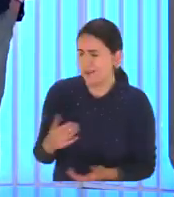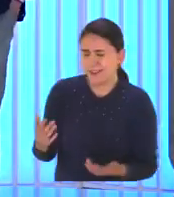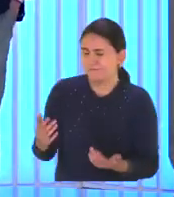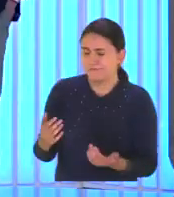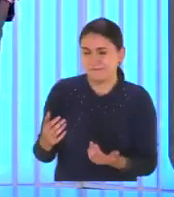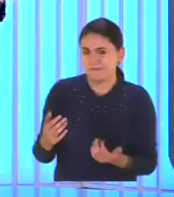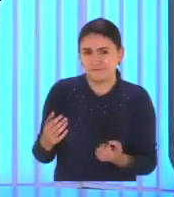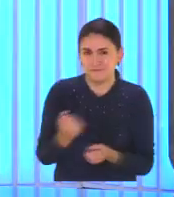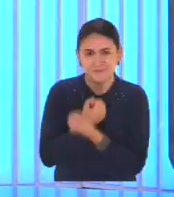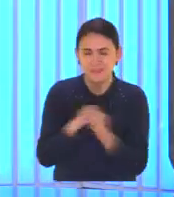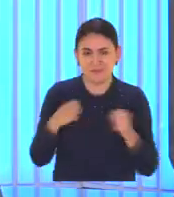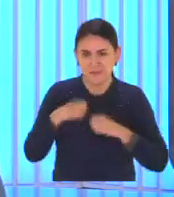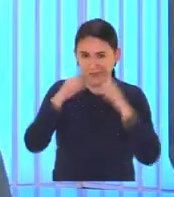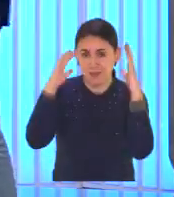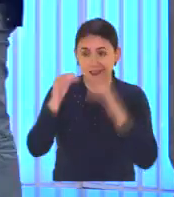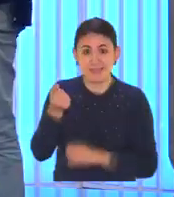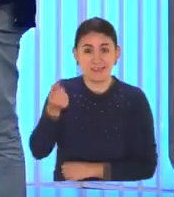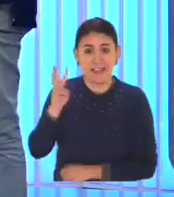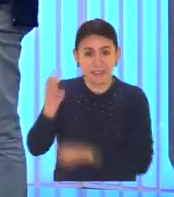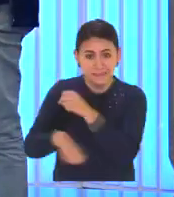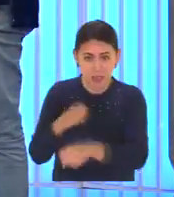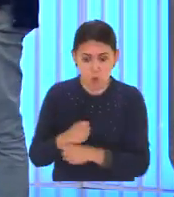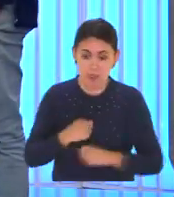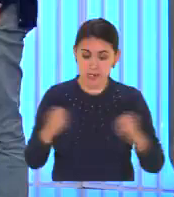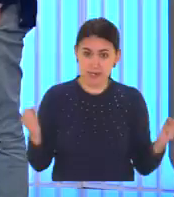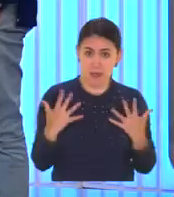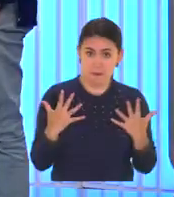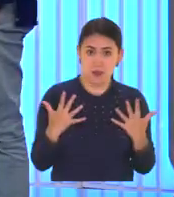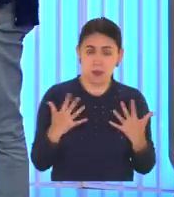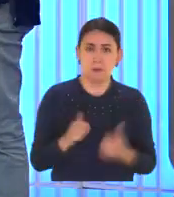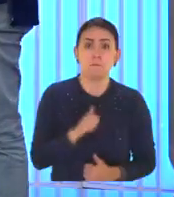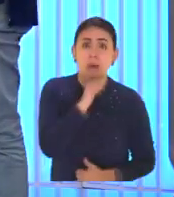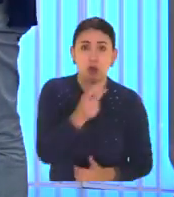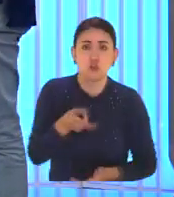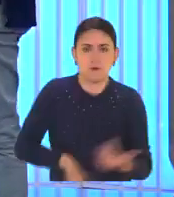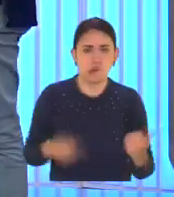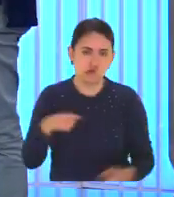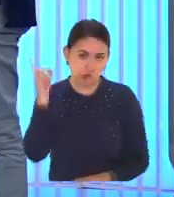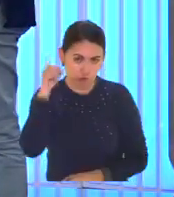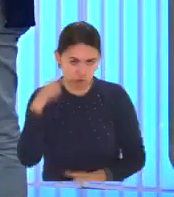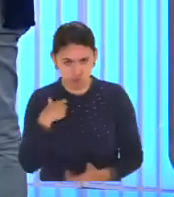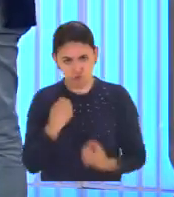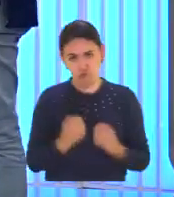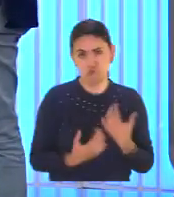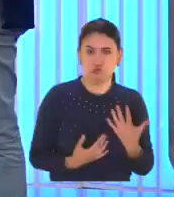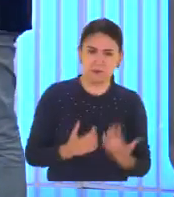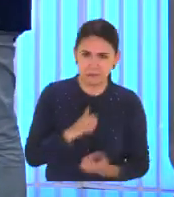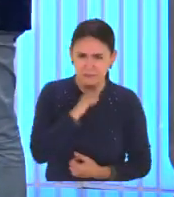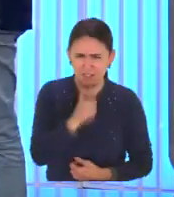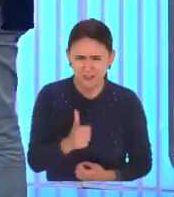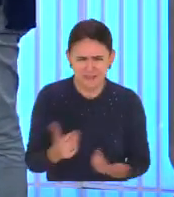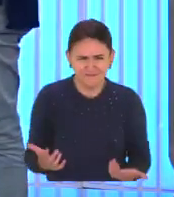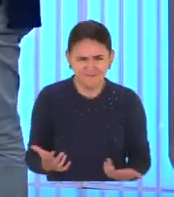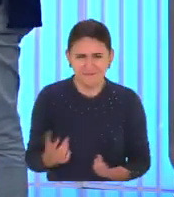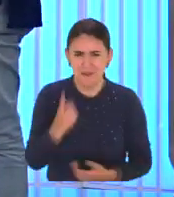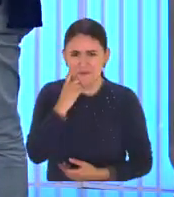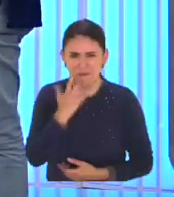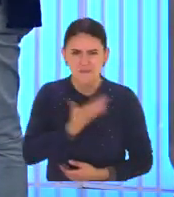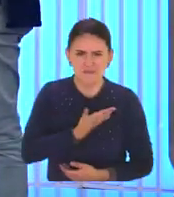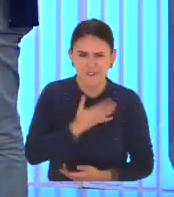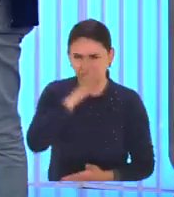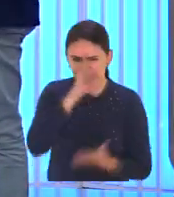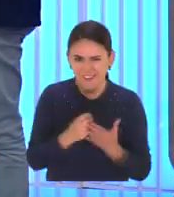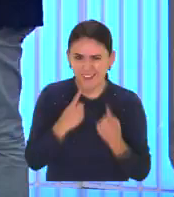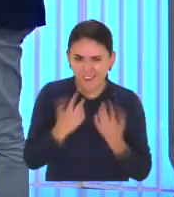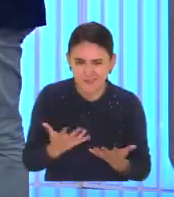pero uno de estos niños con 13 años se quemó y además estaba bajo efectos del licor. ¿Qué dicen los papás? ¿Qué dicen las